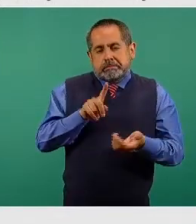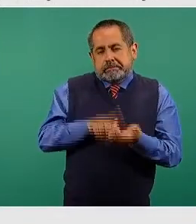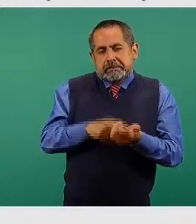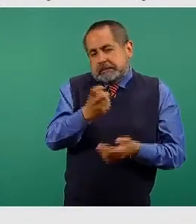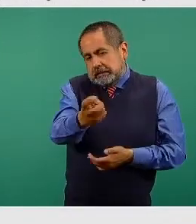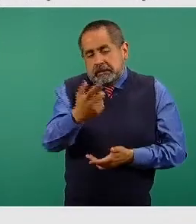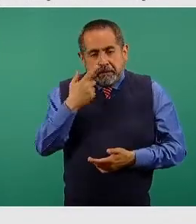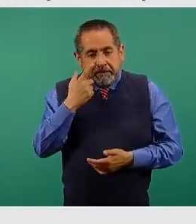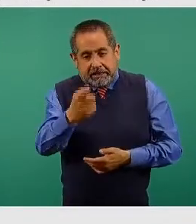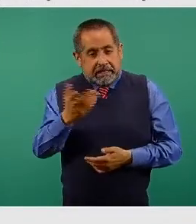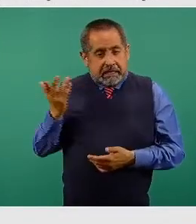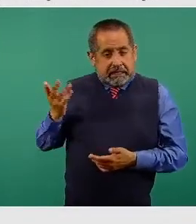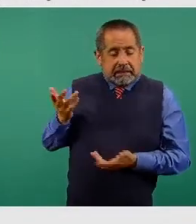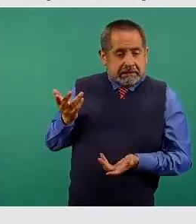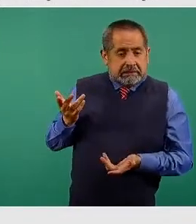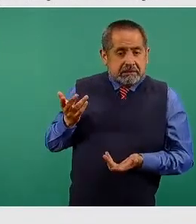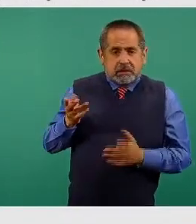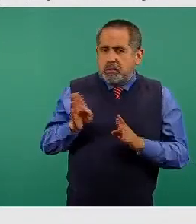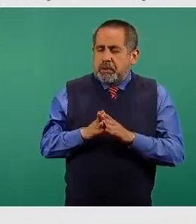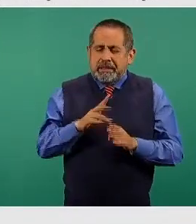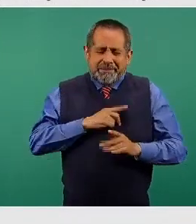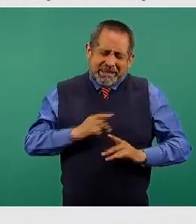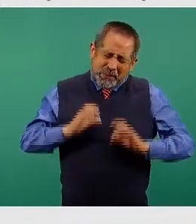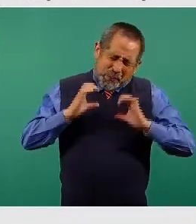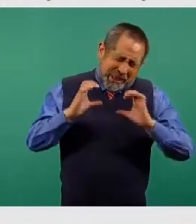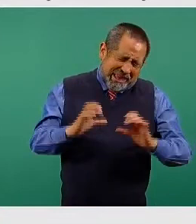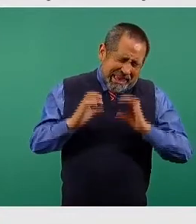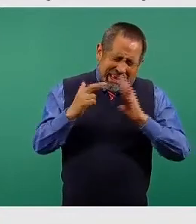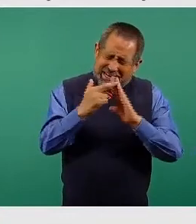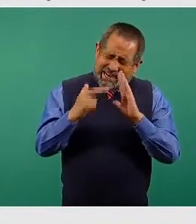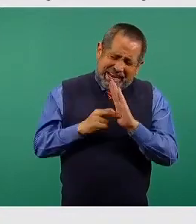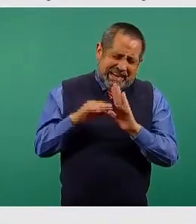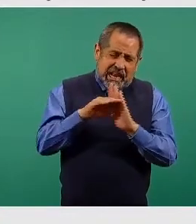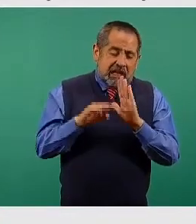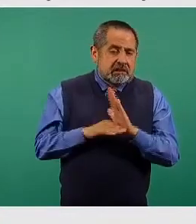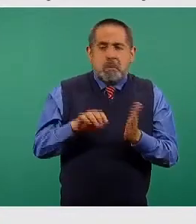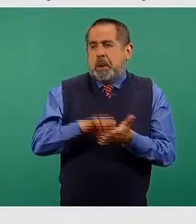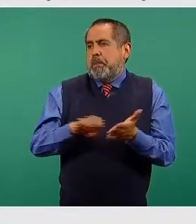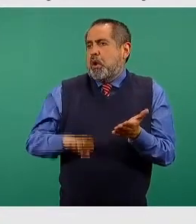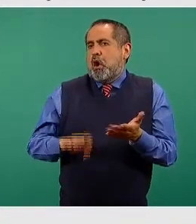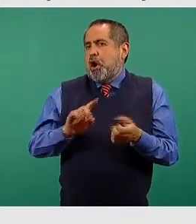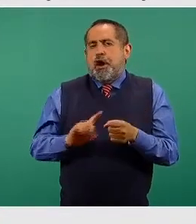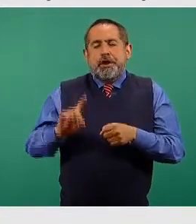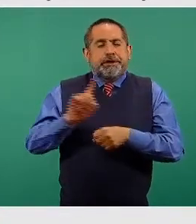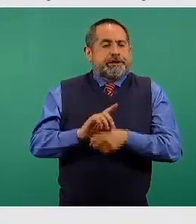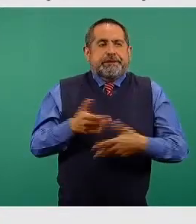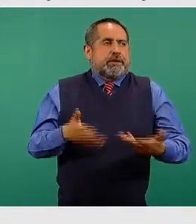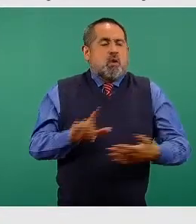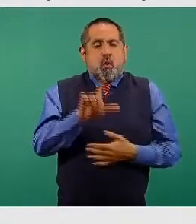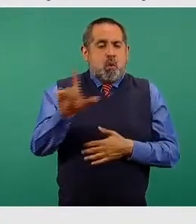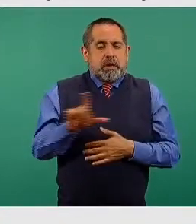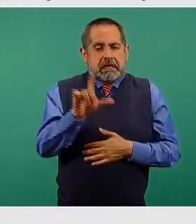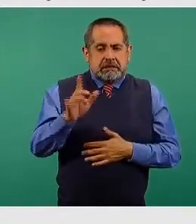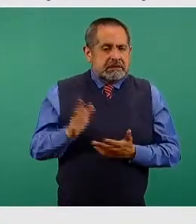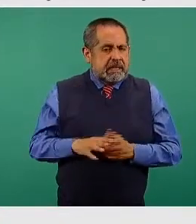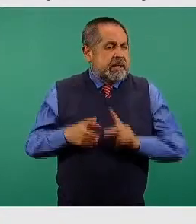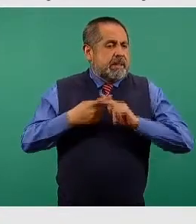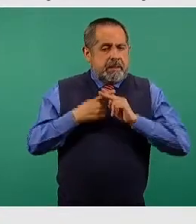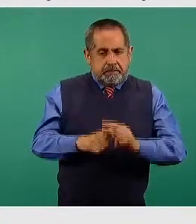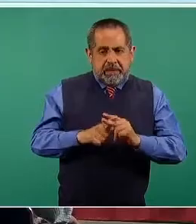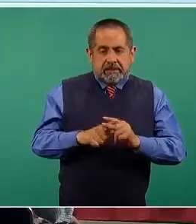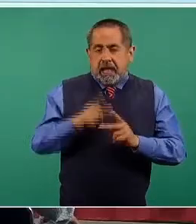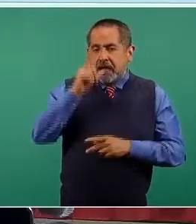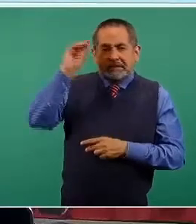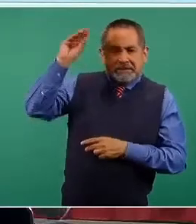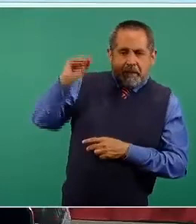en esta población, en el cuidado de las medidas. Hoy, un día como este lunes, estamos iniciando